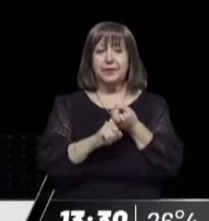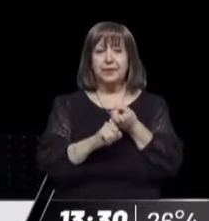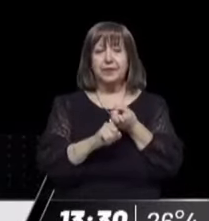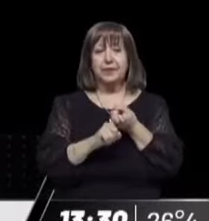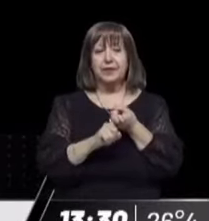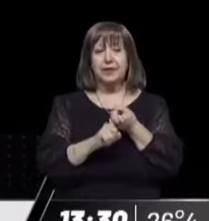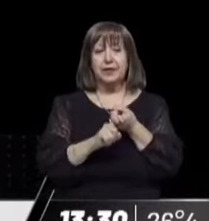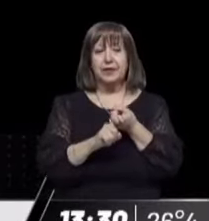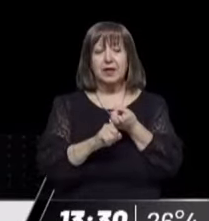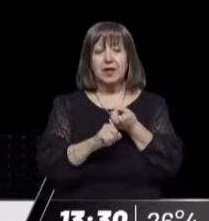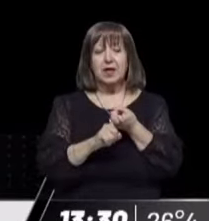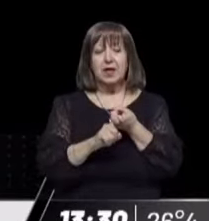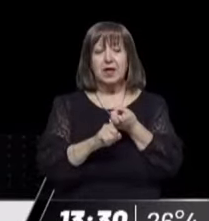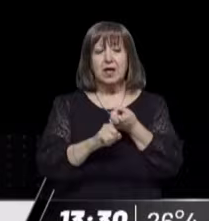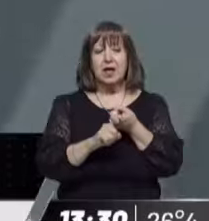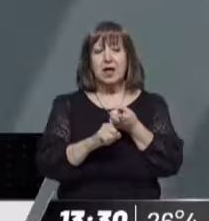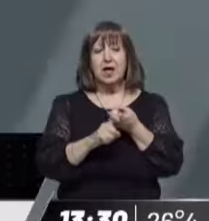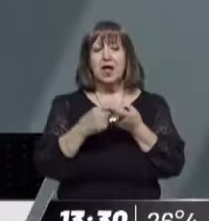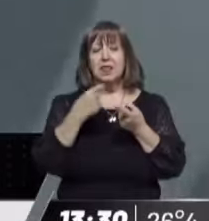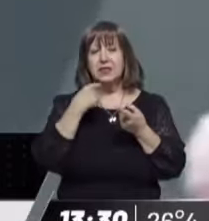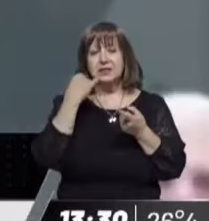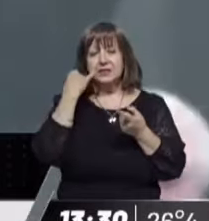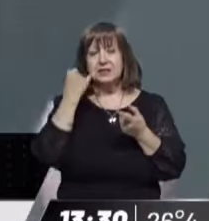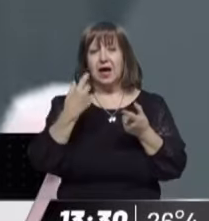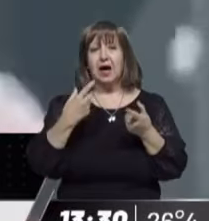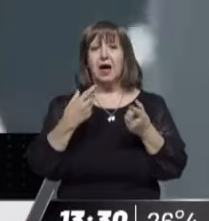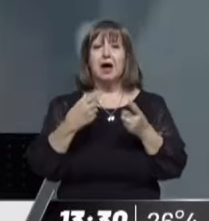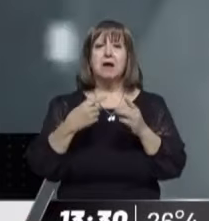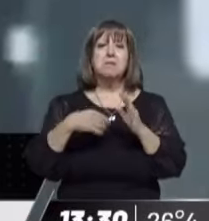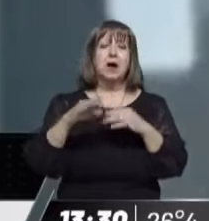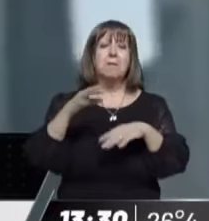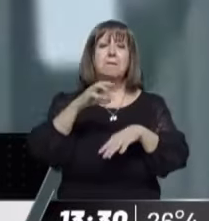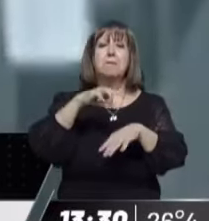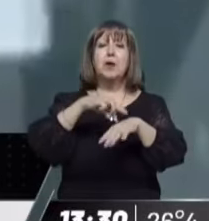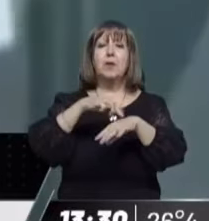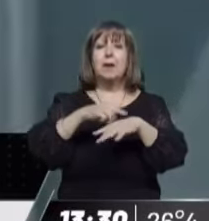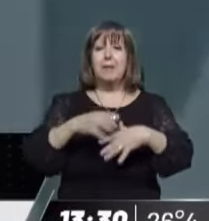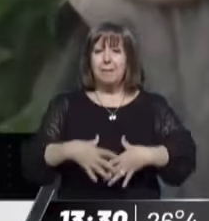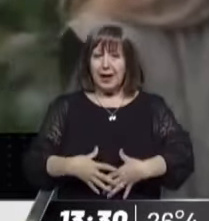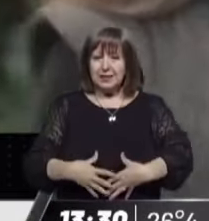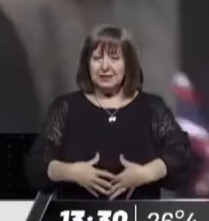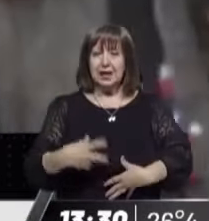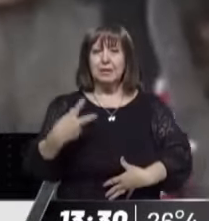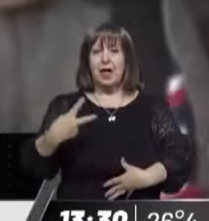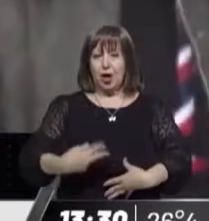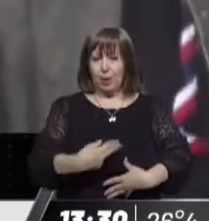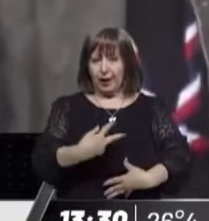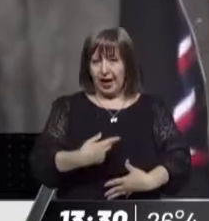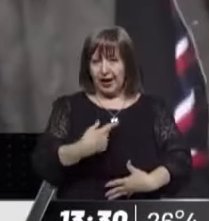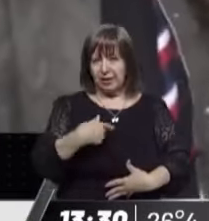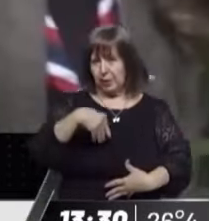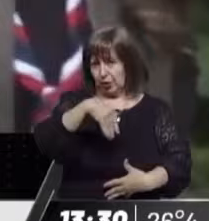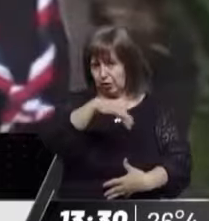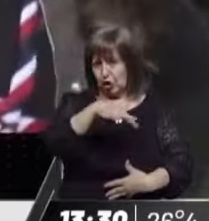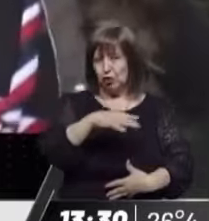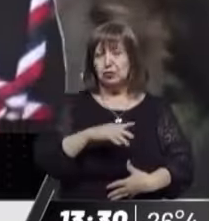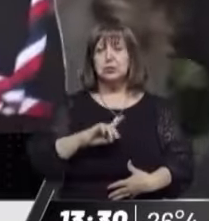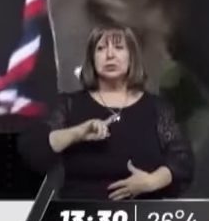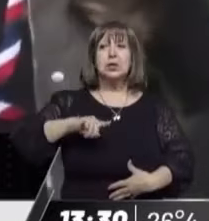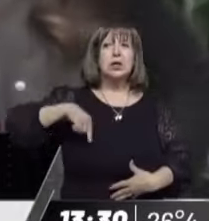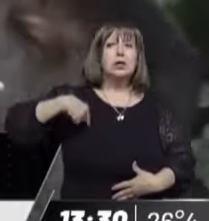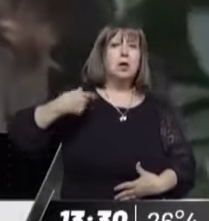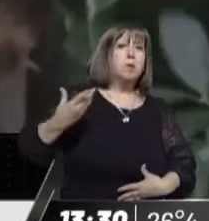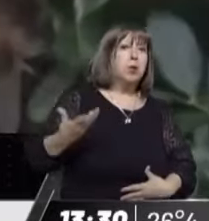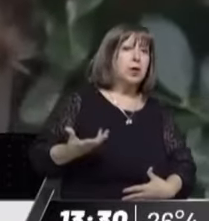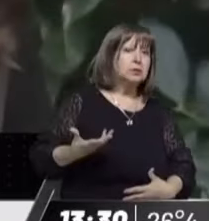Kate Middleton iba a ser intervenida quirúrgicamente por un problema abdominal. Después de eso, no se la volvió a